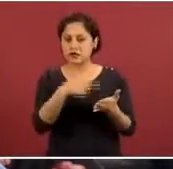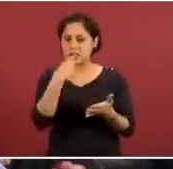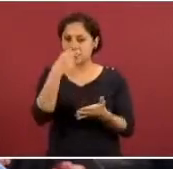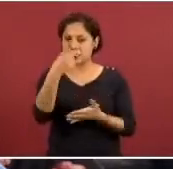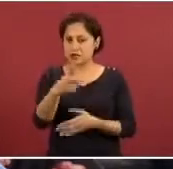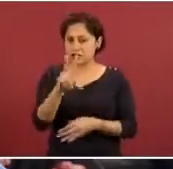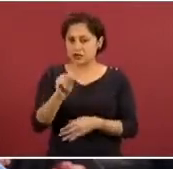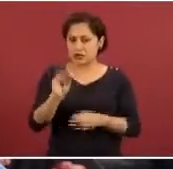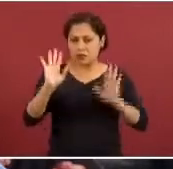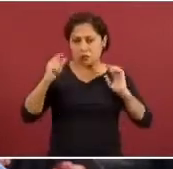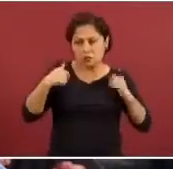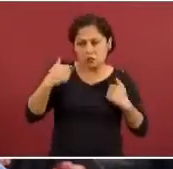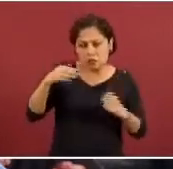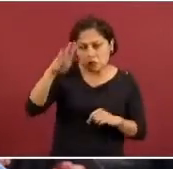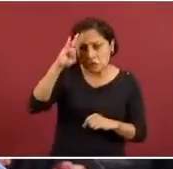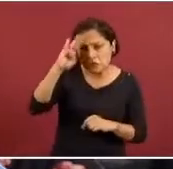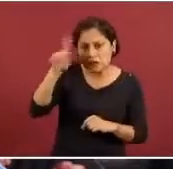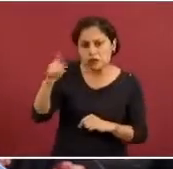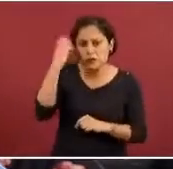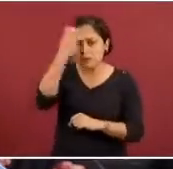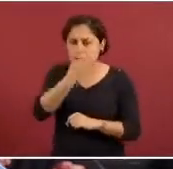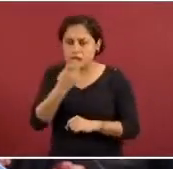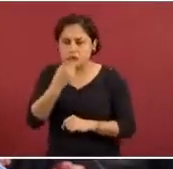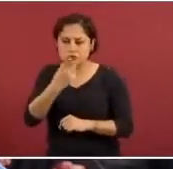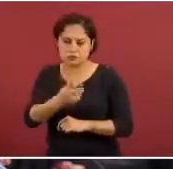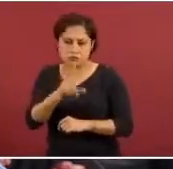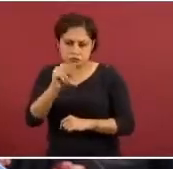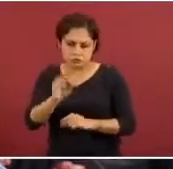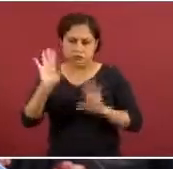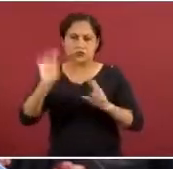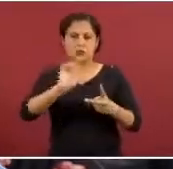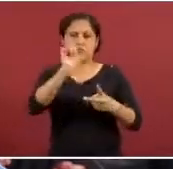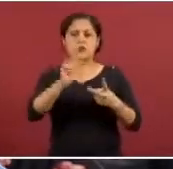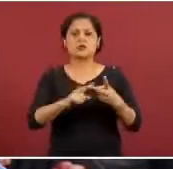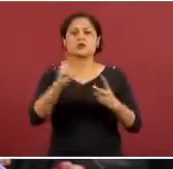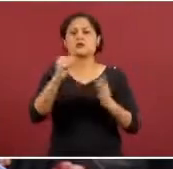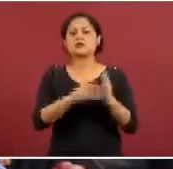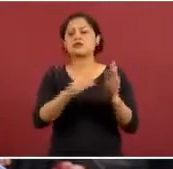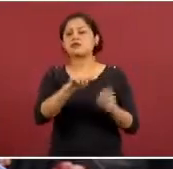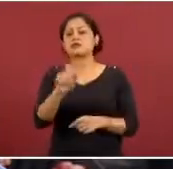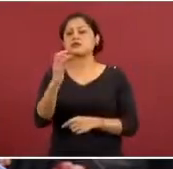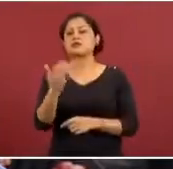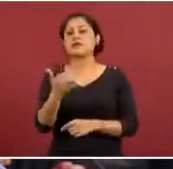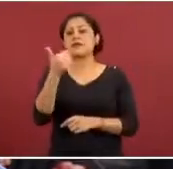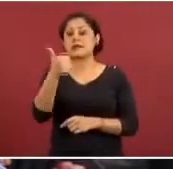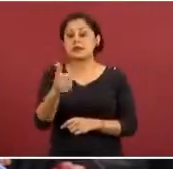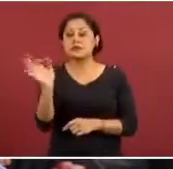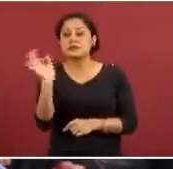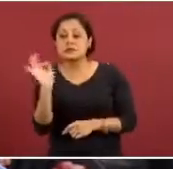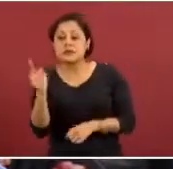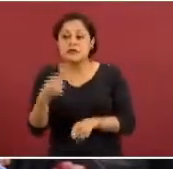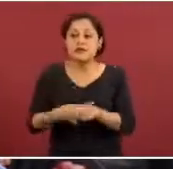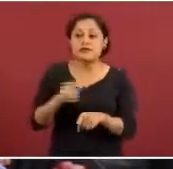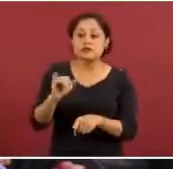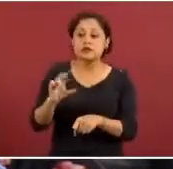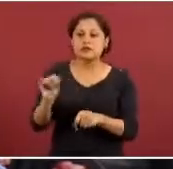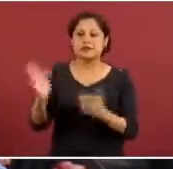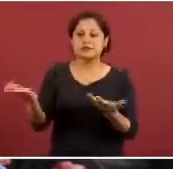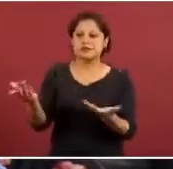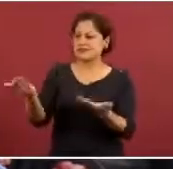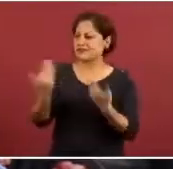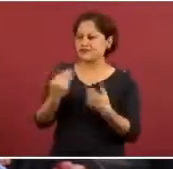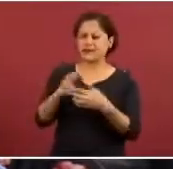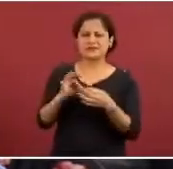entiendo, pruebas que se realizaron, y 2.156 de sospechosos. Entonces, si pudiera abundar un poco sobre ese tema de la conformación